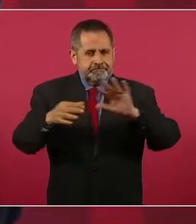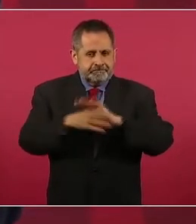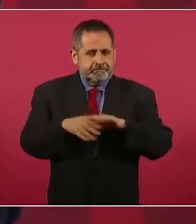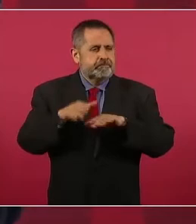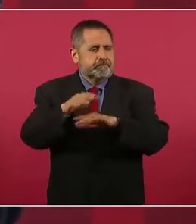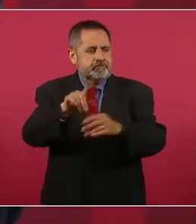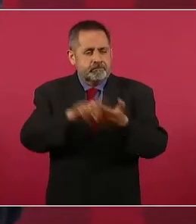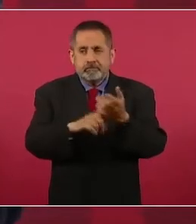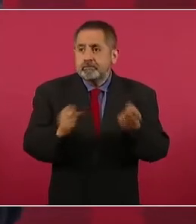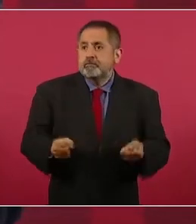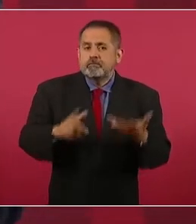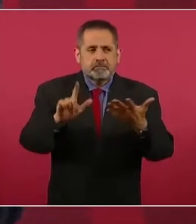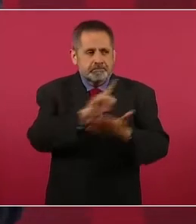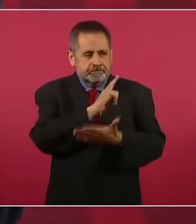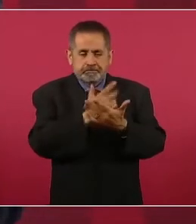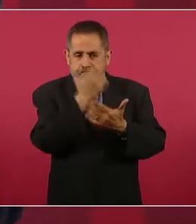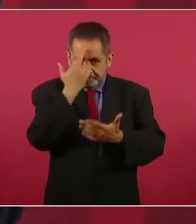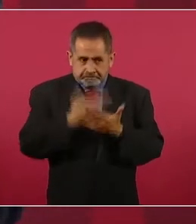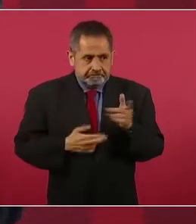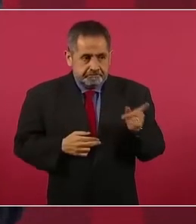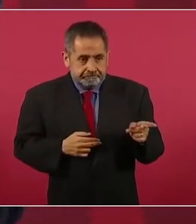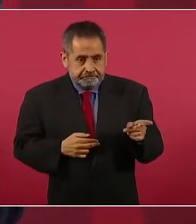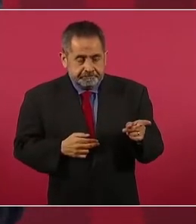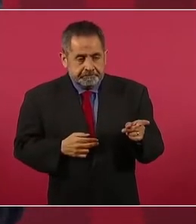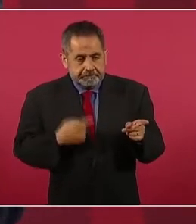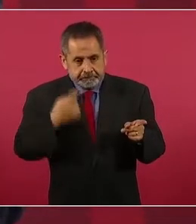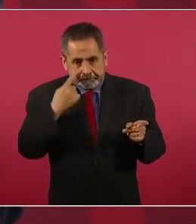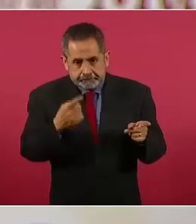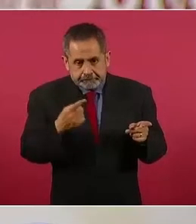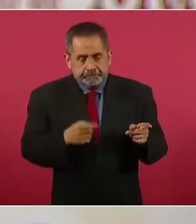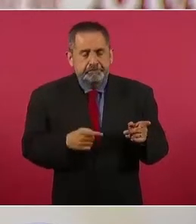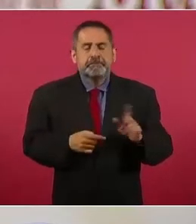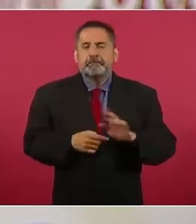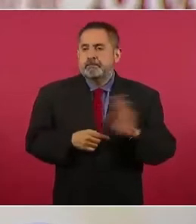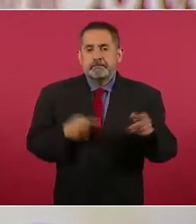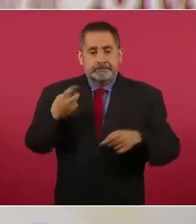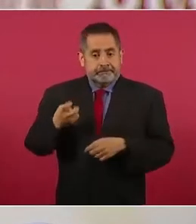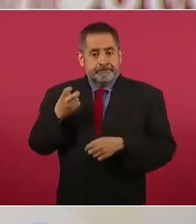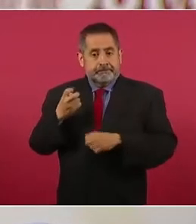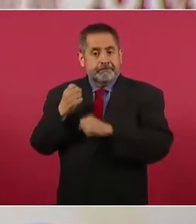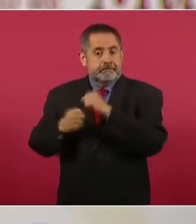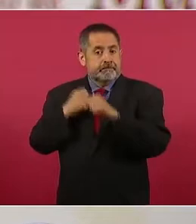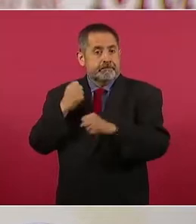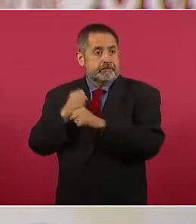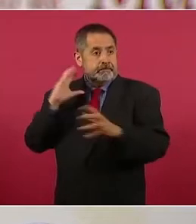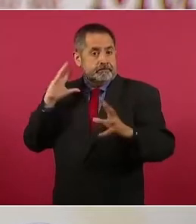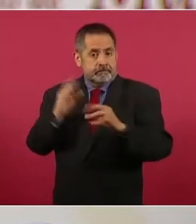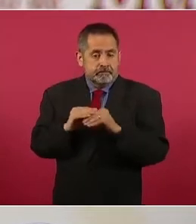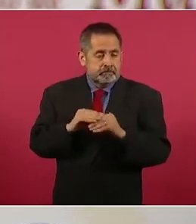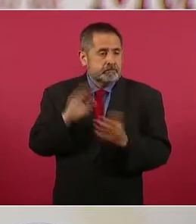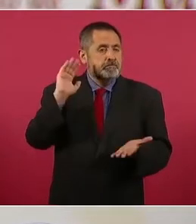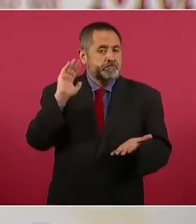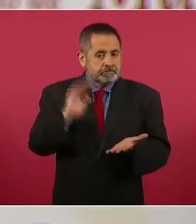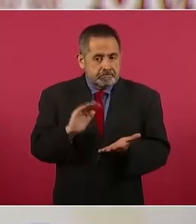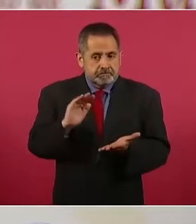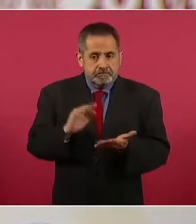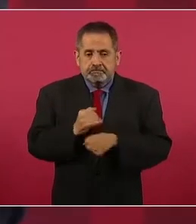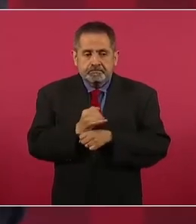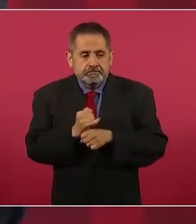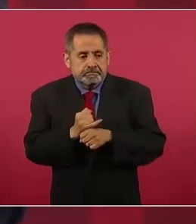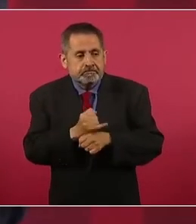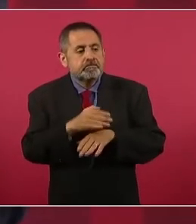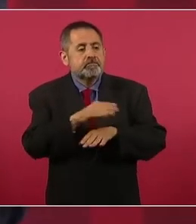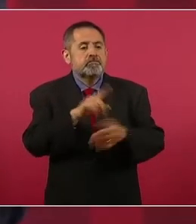incidencia delictiva, se pudo apreciar que en este año ha habido una disminución de las carpetas por el delito